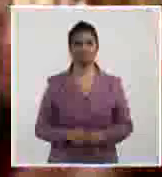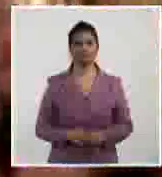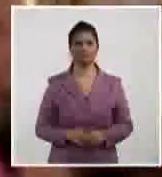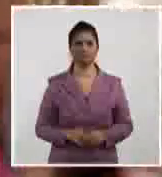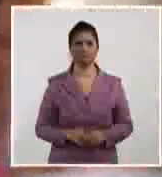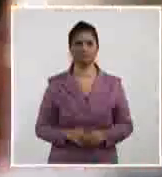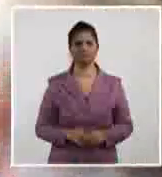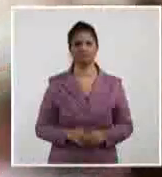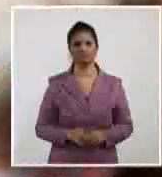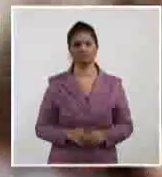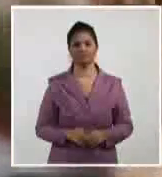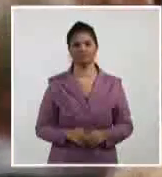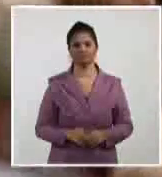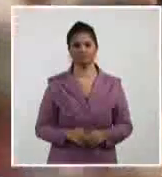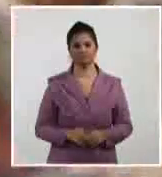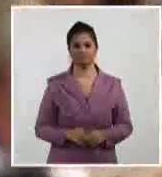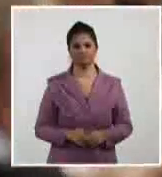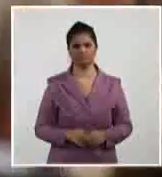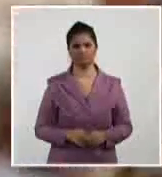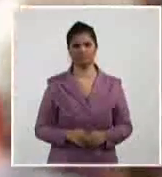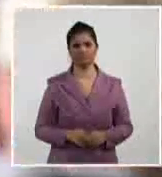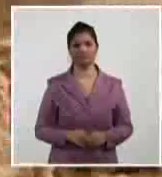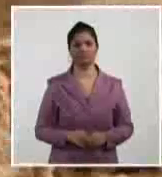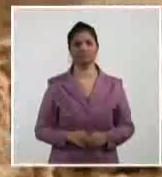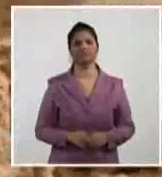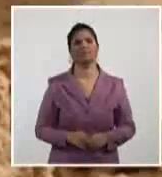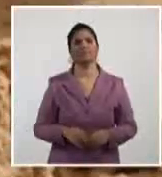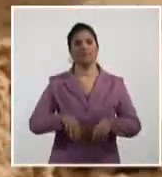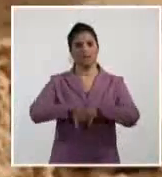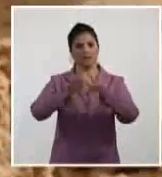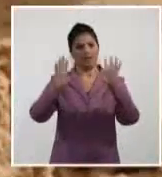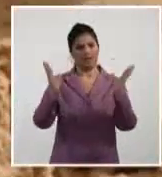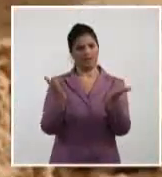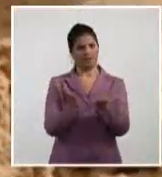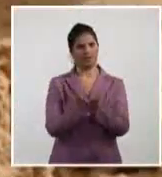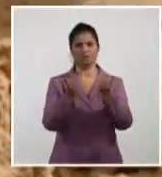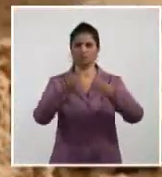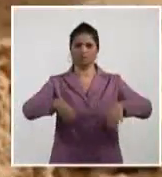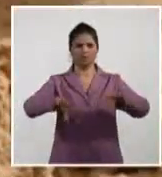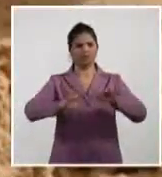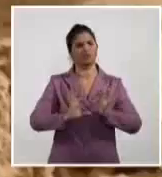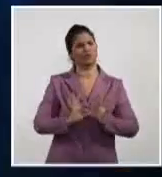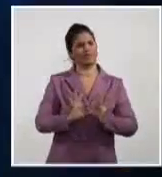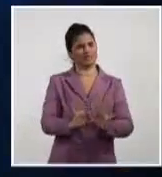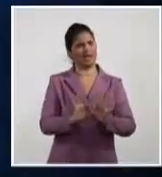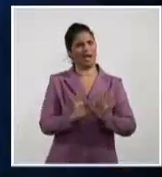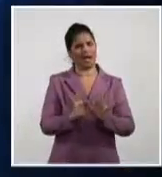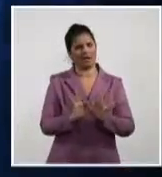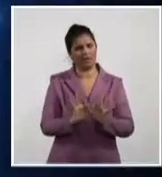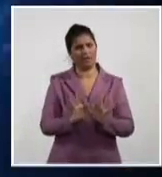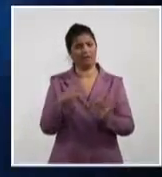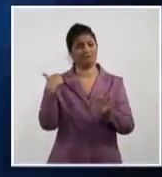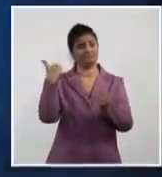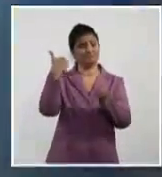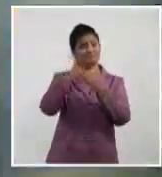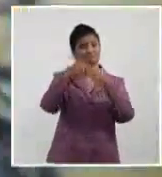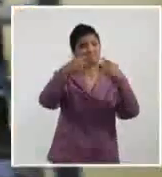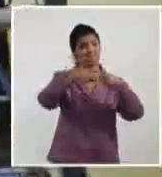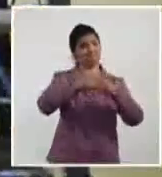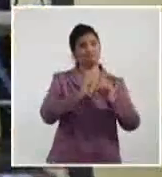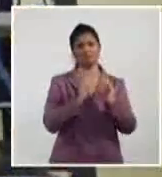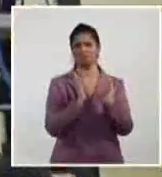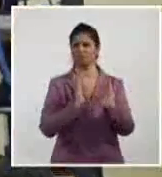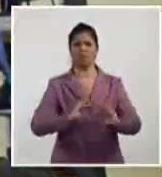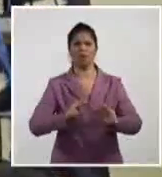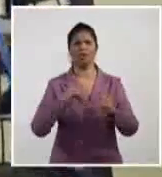La humanidad se enfrenta a desafíos para los que aún no hay respuestas visibles y efectivas. Mientras